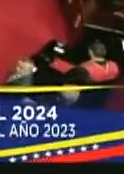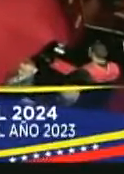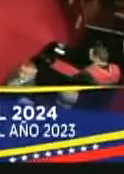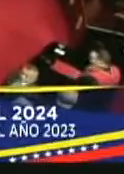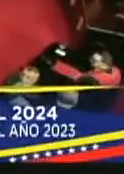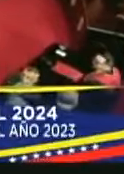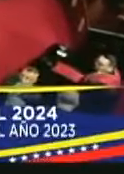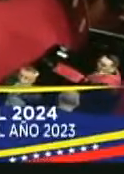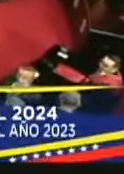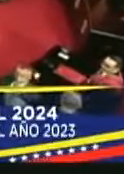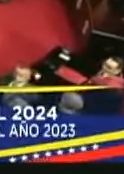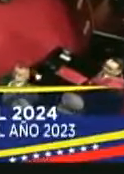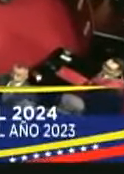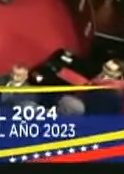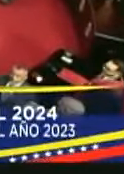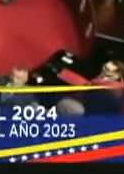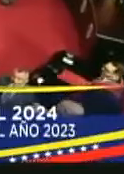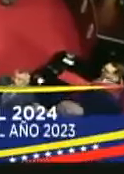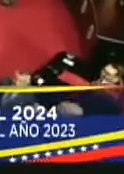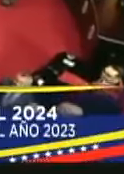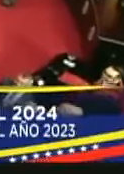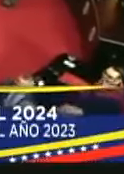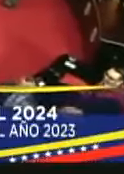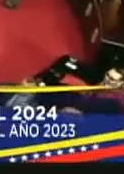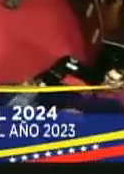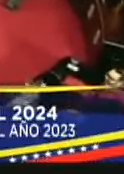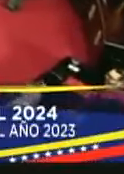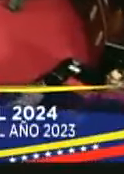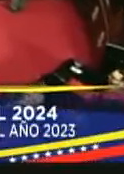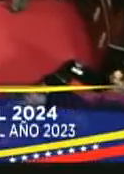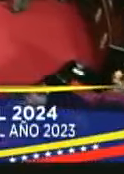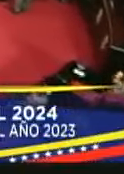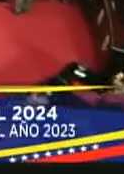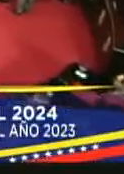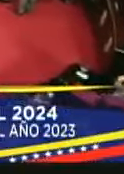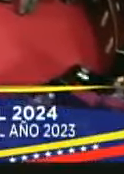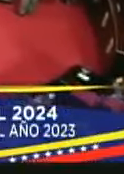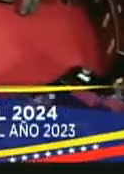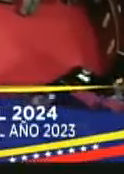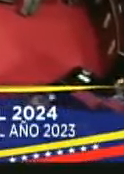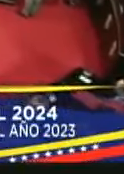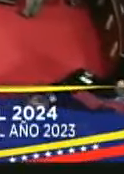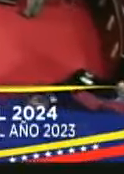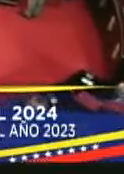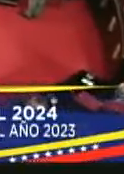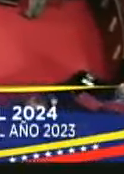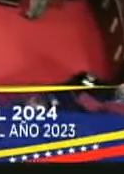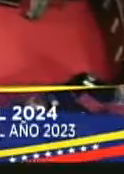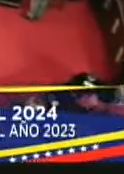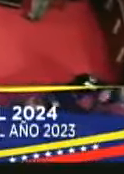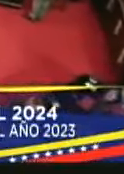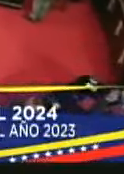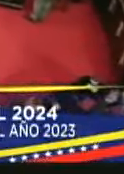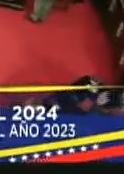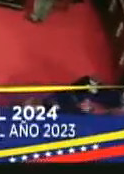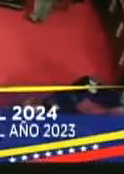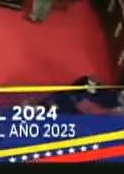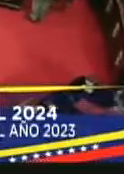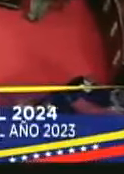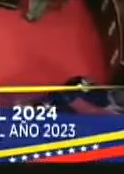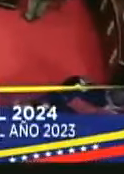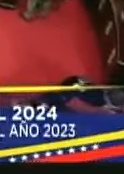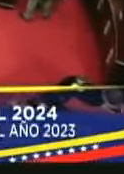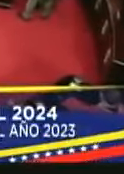garantías legales. En sus manos, les decía a los magistrados, tienen el poder de administrar la justicia en base a